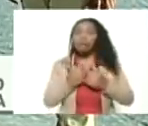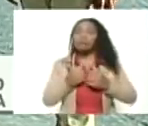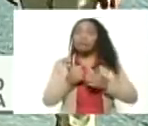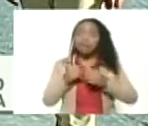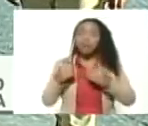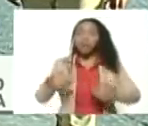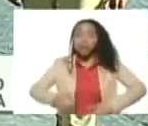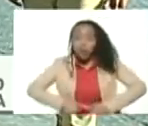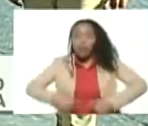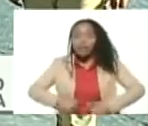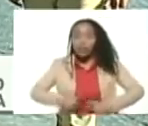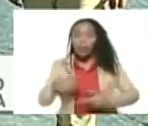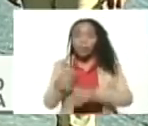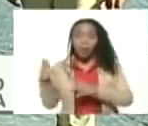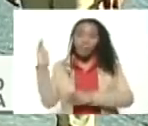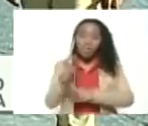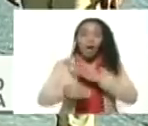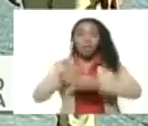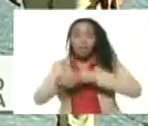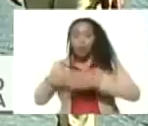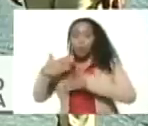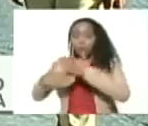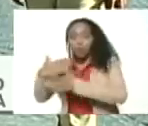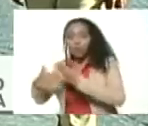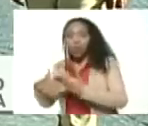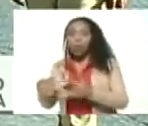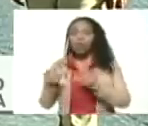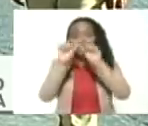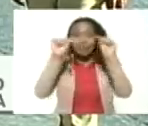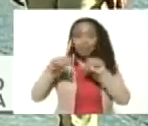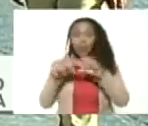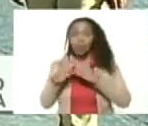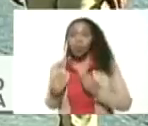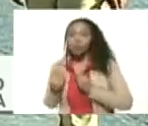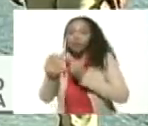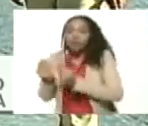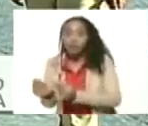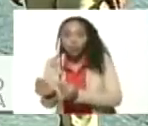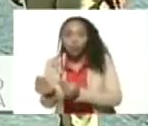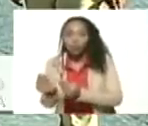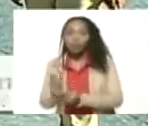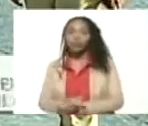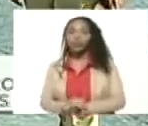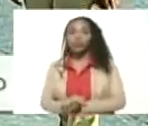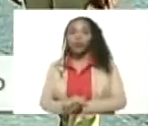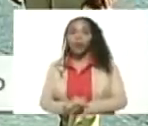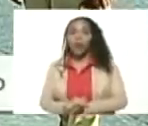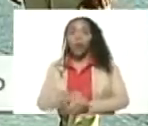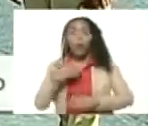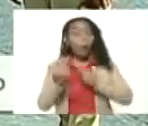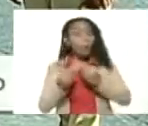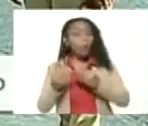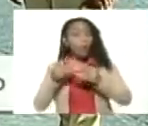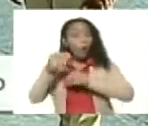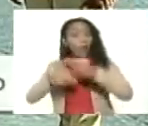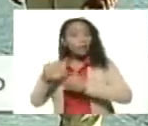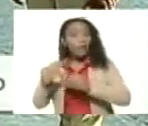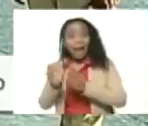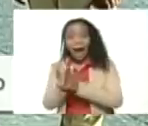venido instalando un sistema productivo que garantice todos los componentes, como lo garantiza la gran